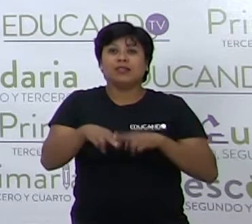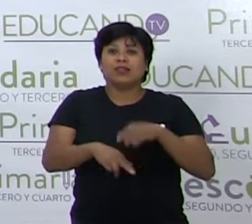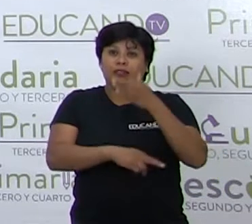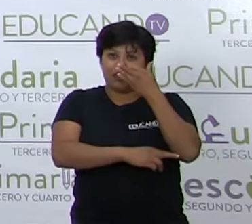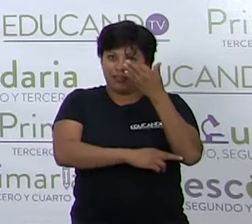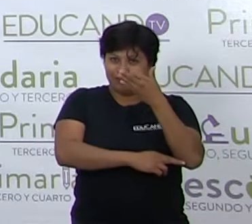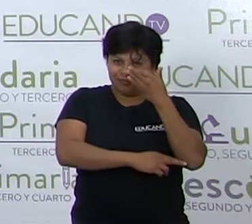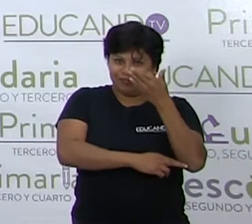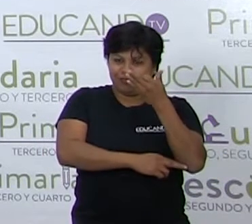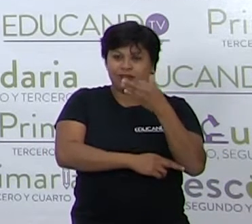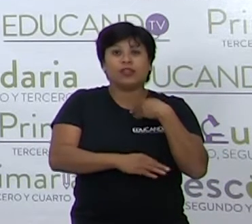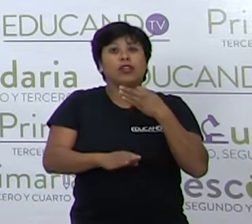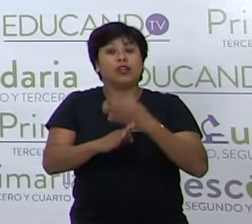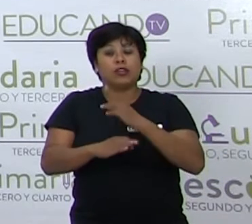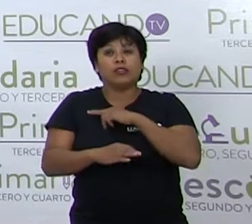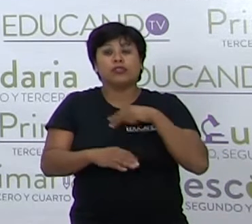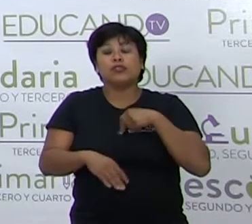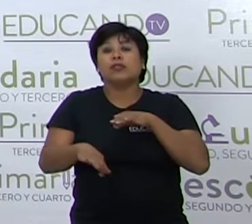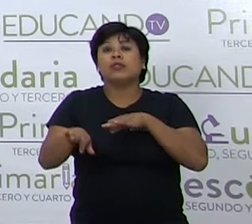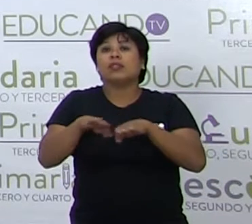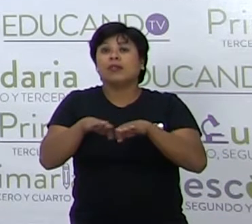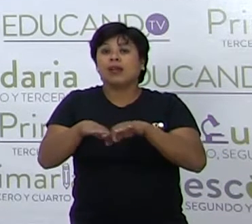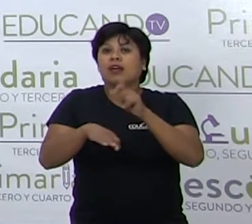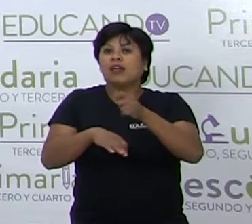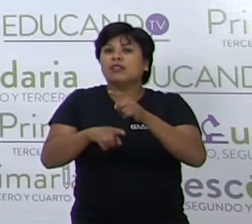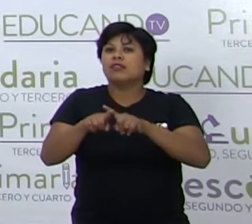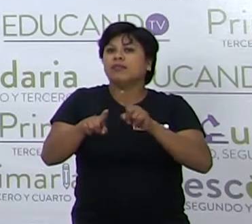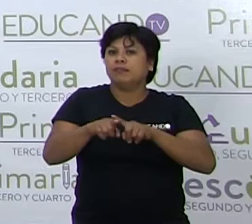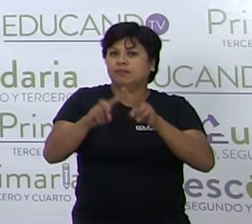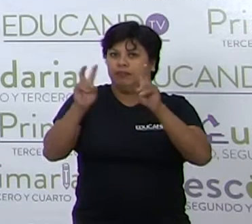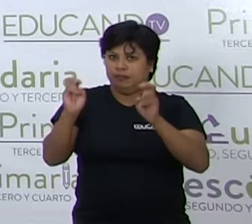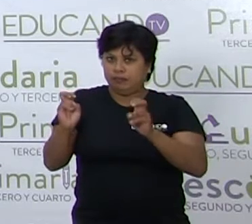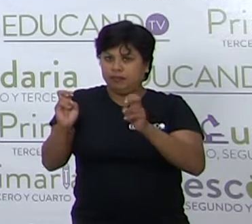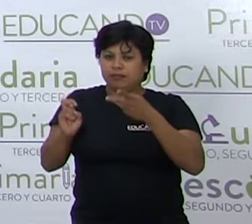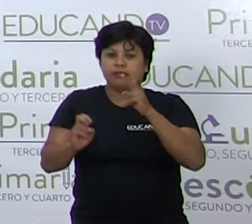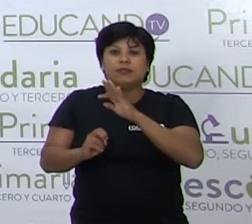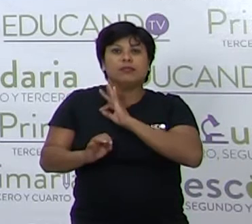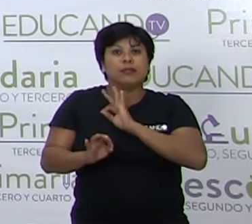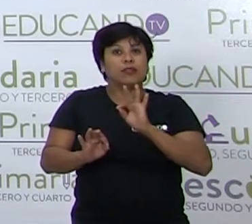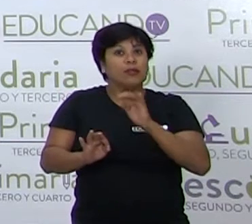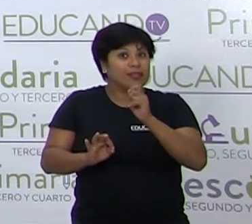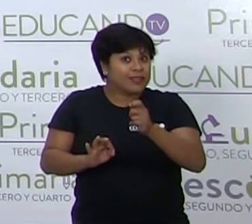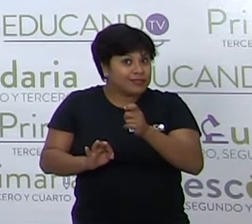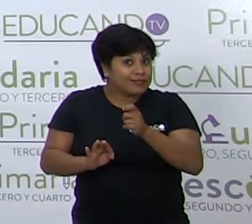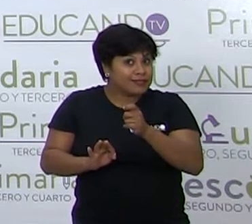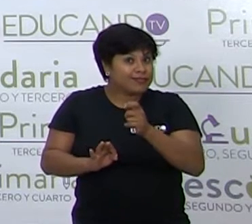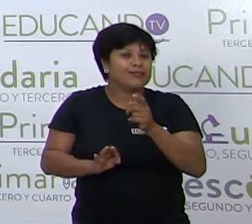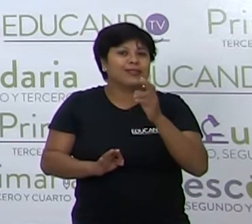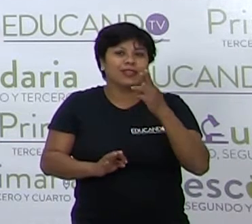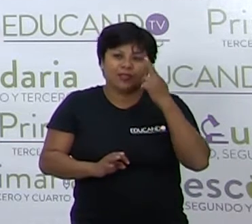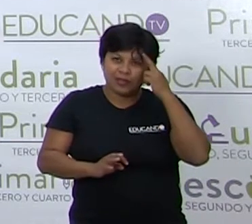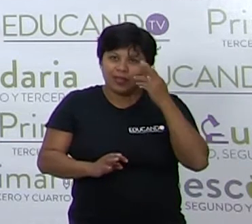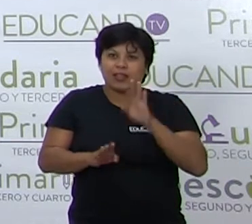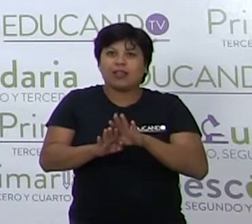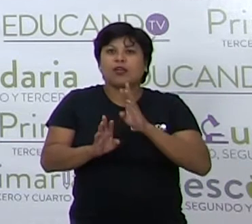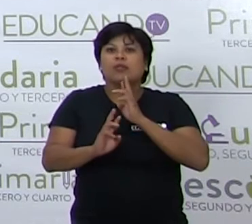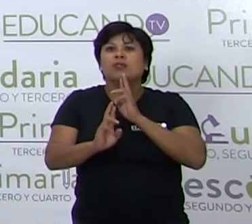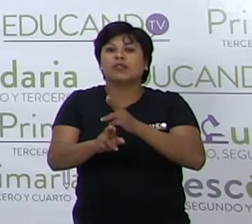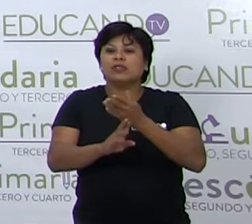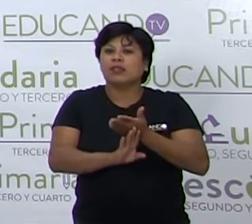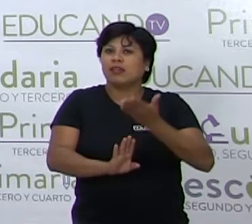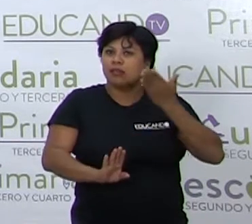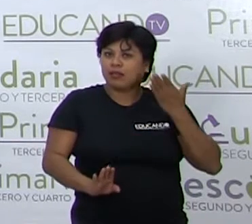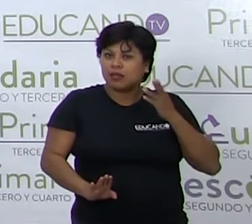Flor. Hoy vamos a trabajar con nuevos temas, pero no te puedes salvar del acertijo. Antes te voy a dar la respuesta del